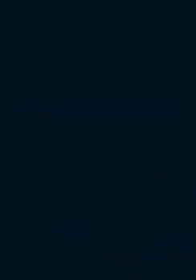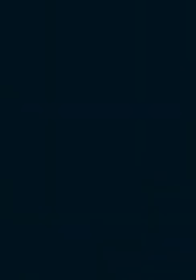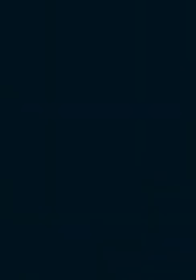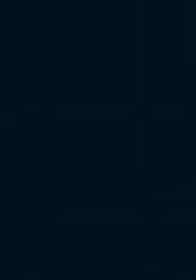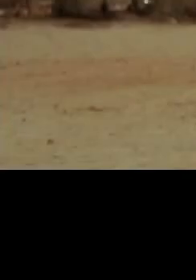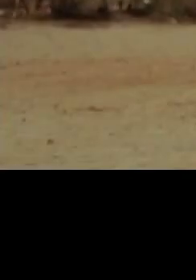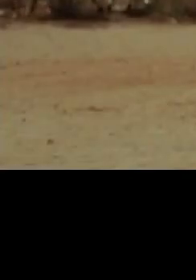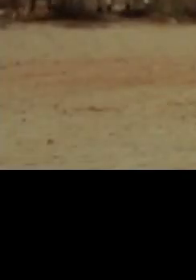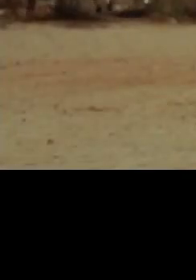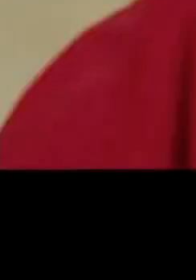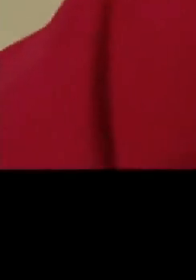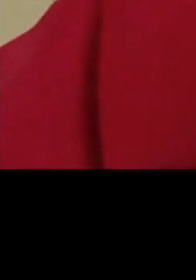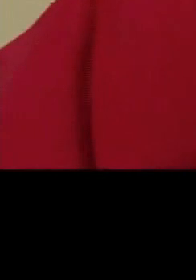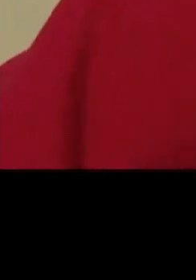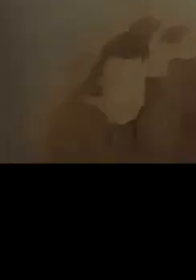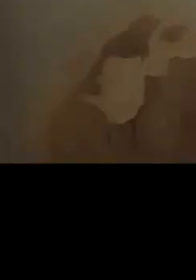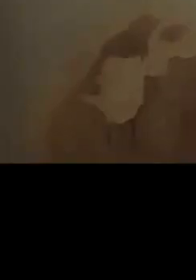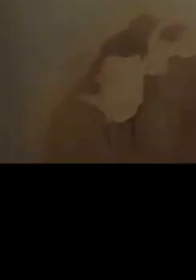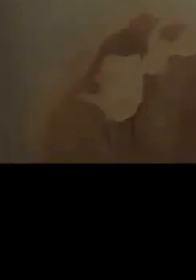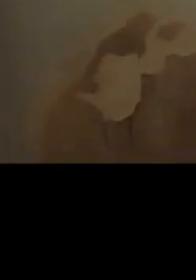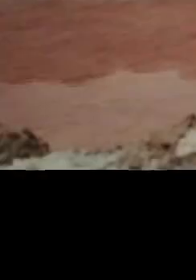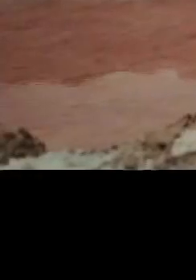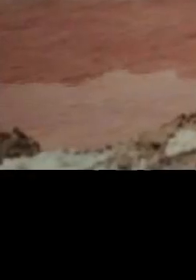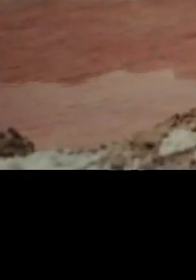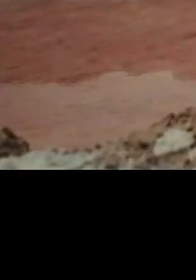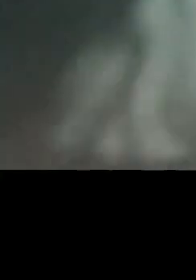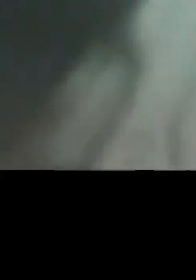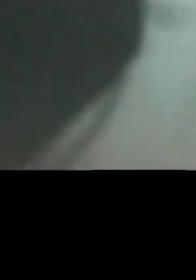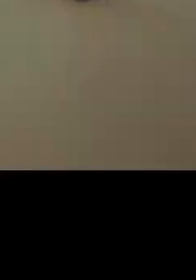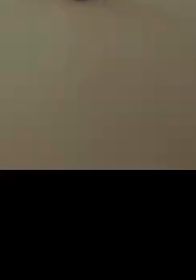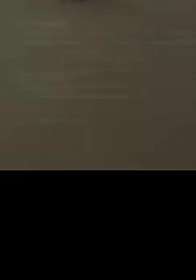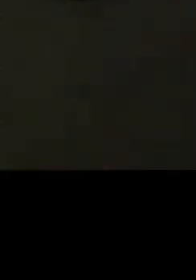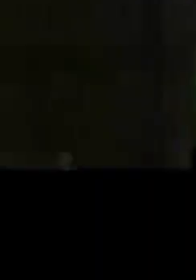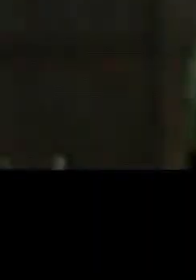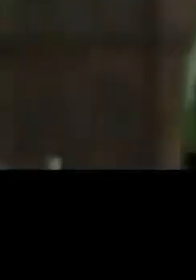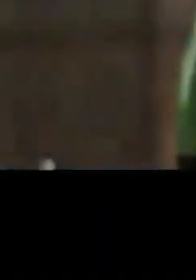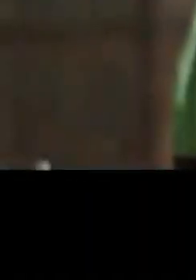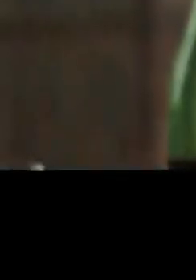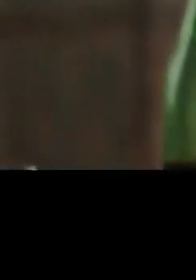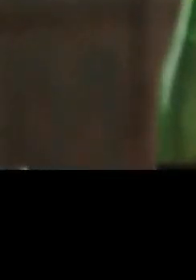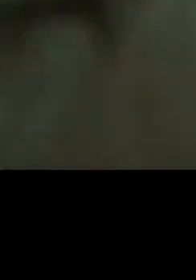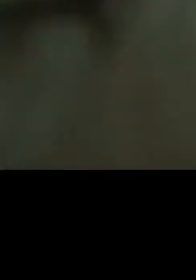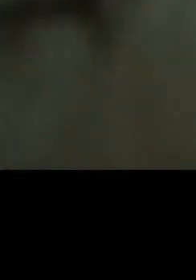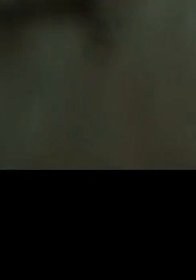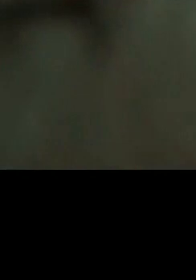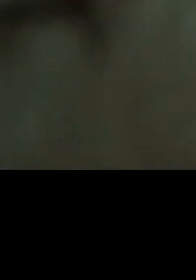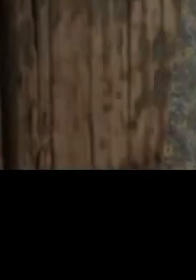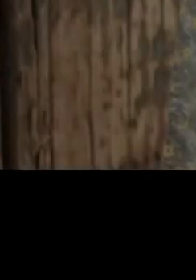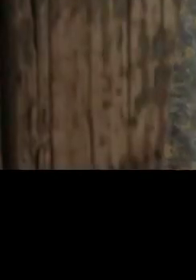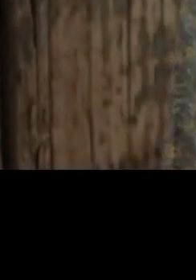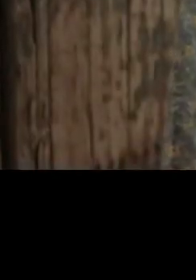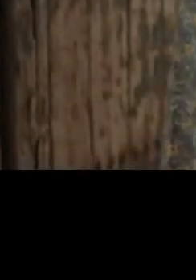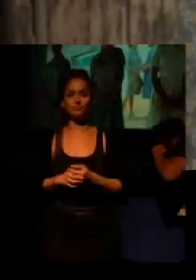don Carlos a cobrar el alquiler. Me ha dicho que le pagamos lo que le debemos o tendrá que echarnos de la casa. Pues no te preocupes que ya lo voy a arreglar. Elíjame a mí.